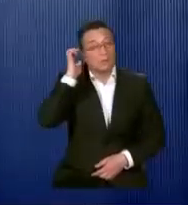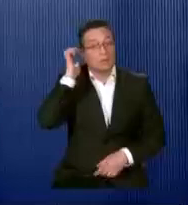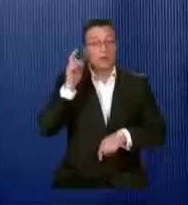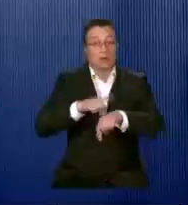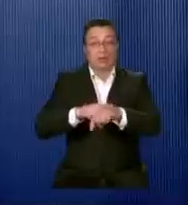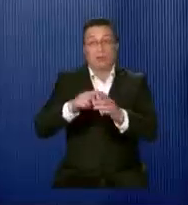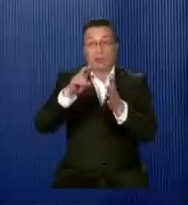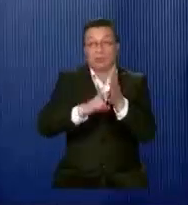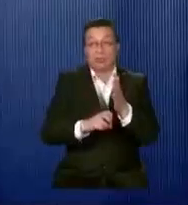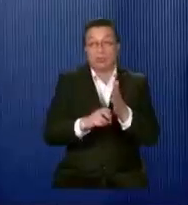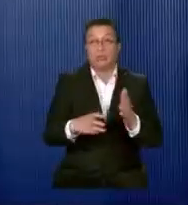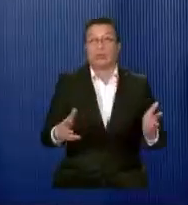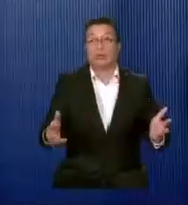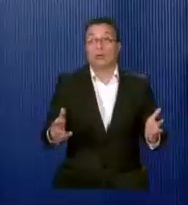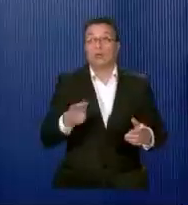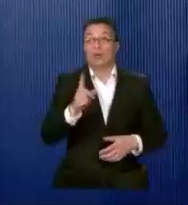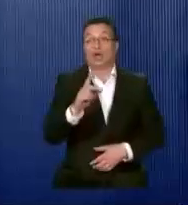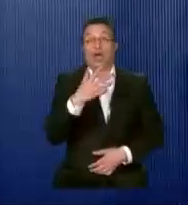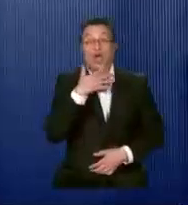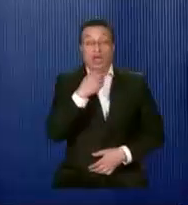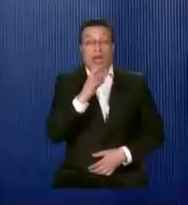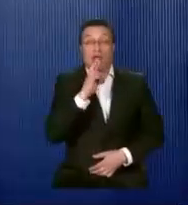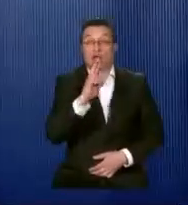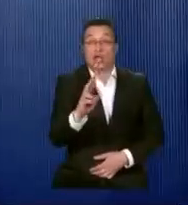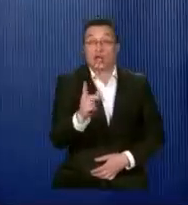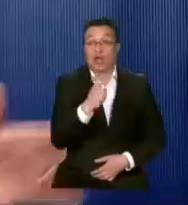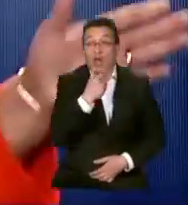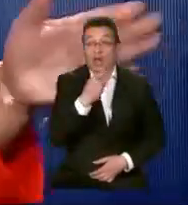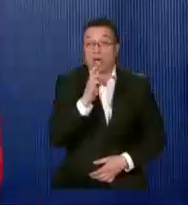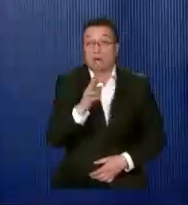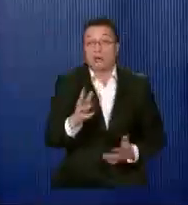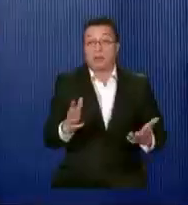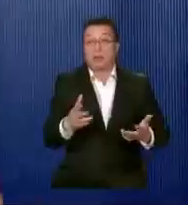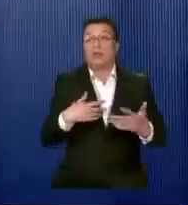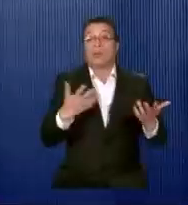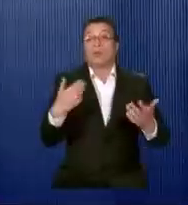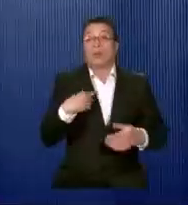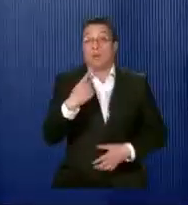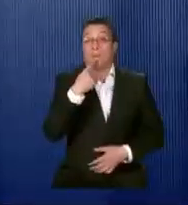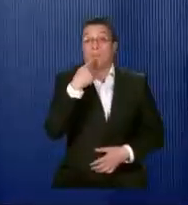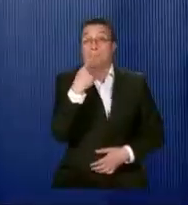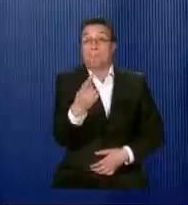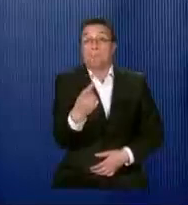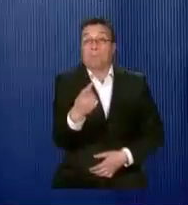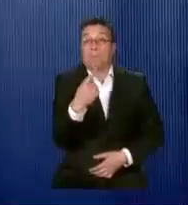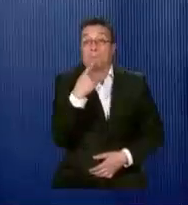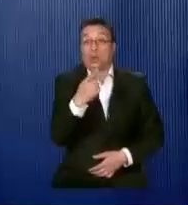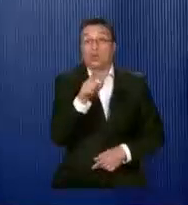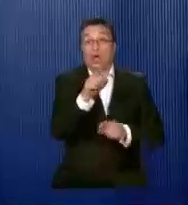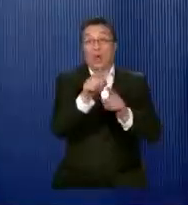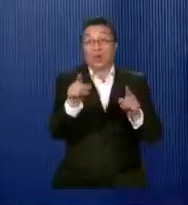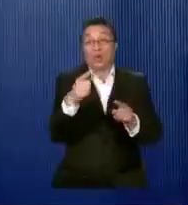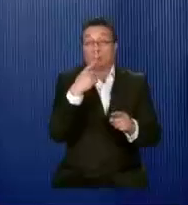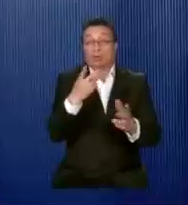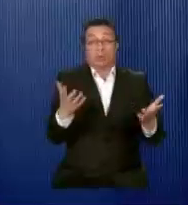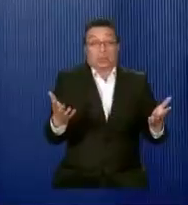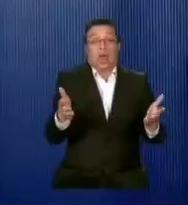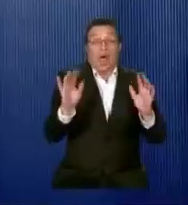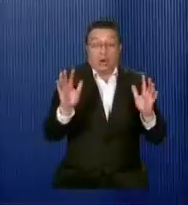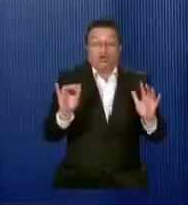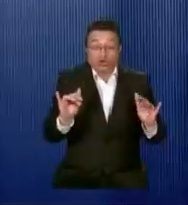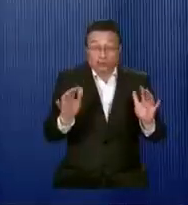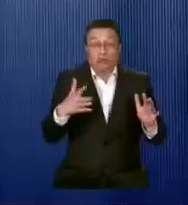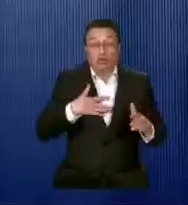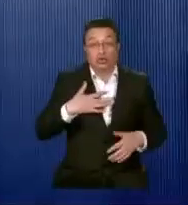cierto? Sí, por supuesto, a menos que usted diga que no quiere contestar eso. No quiere contestar, no quiere justificar. No, pero bueno, era una pregunta de ustedes. Yo lo que creo es